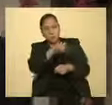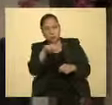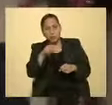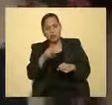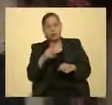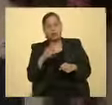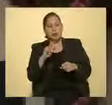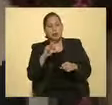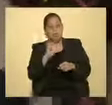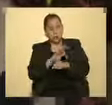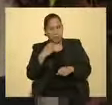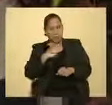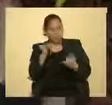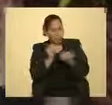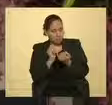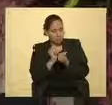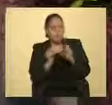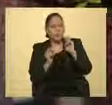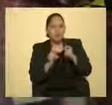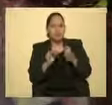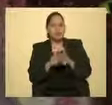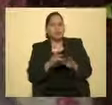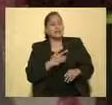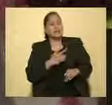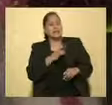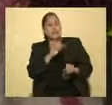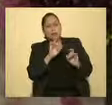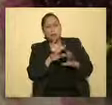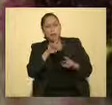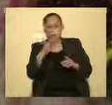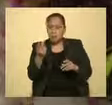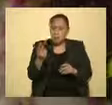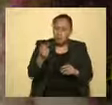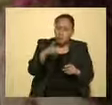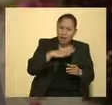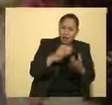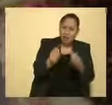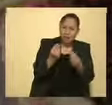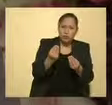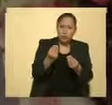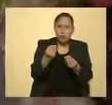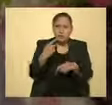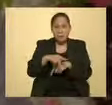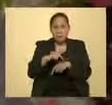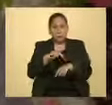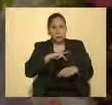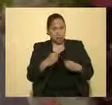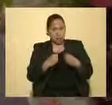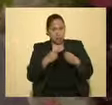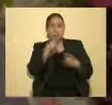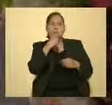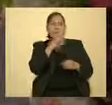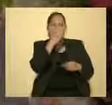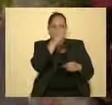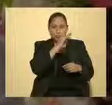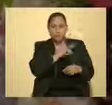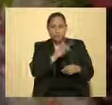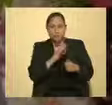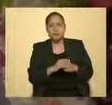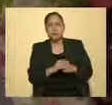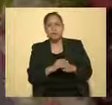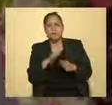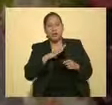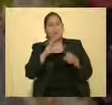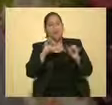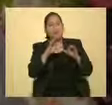pueden protegerse ustedes y proteger también a los suyos si sienten que de repente la presencia de perros callejeros ponen en riesgo su salud. Hay que solicitar a través de